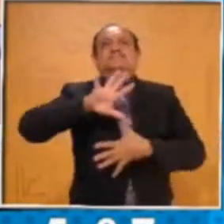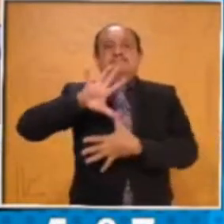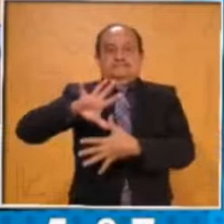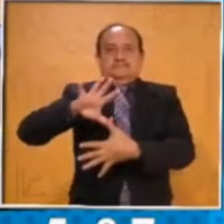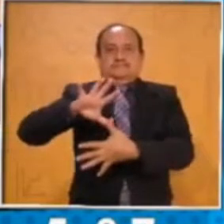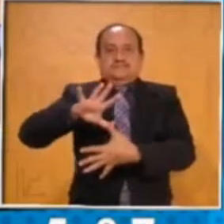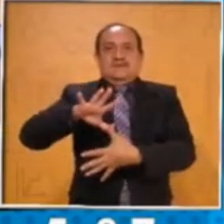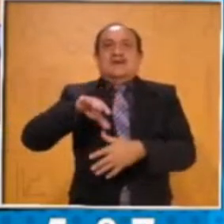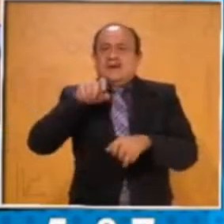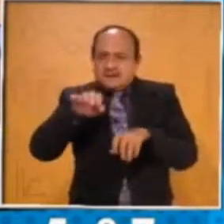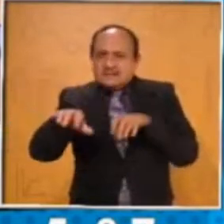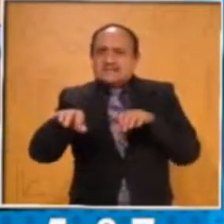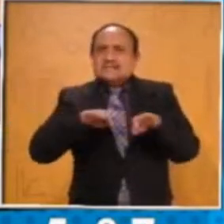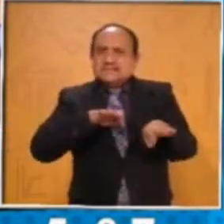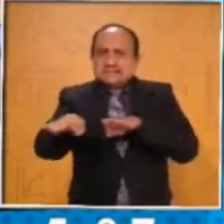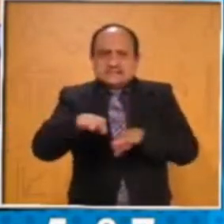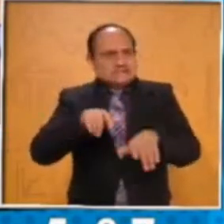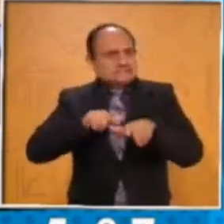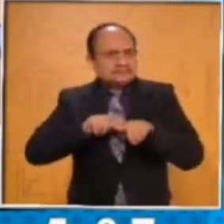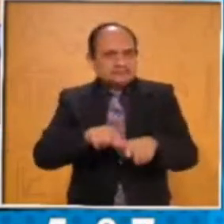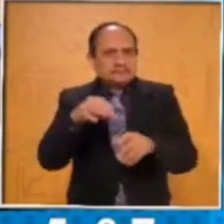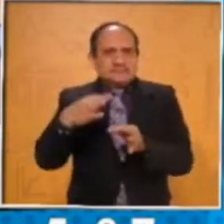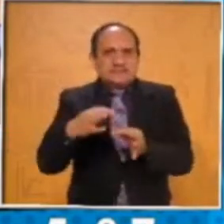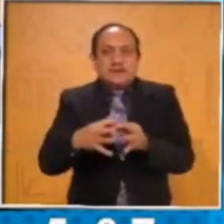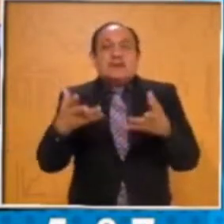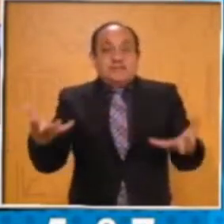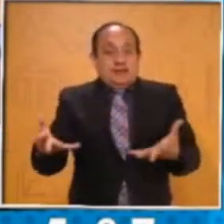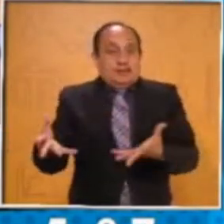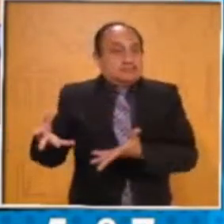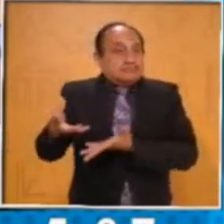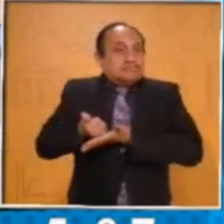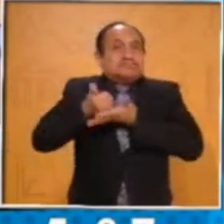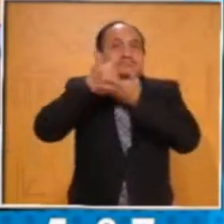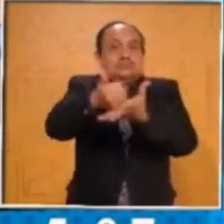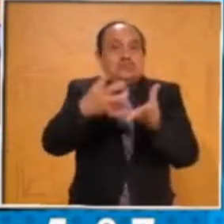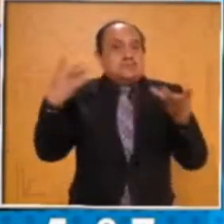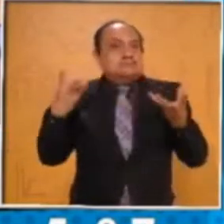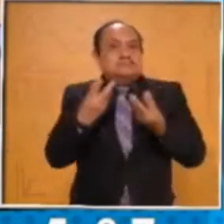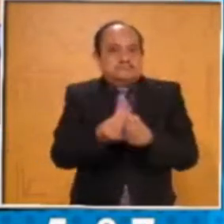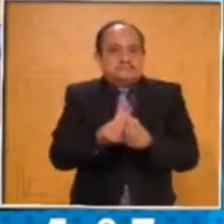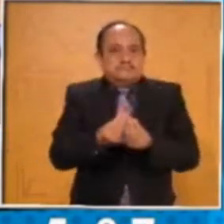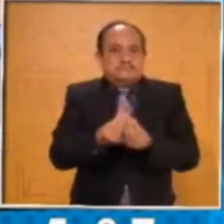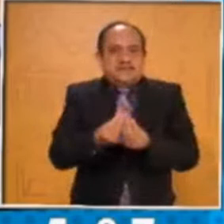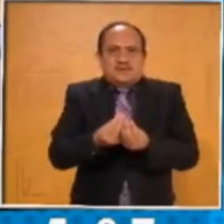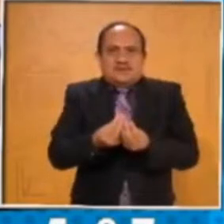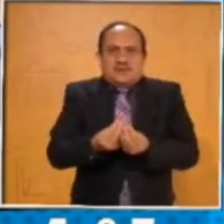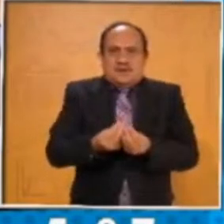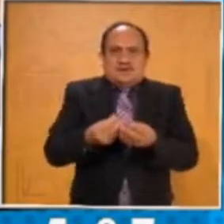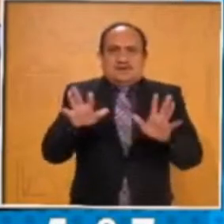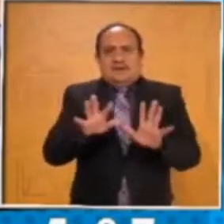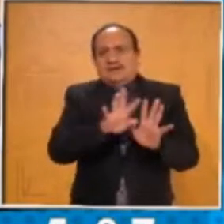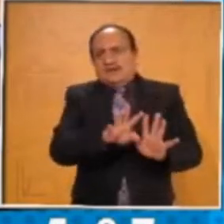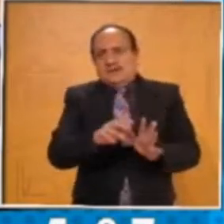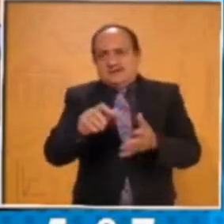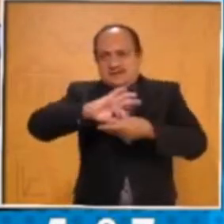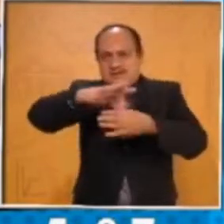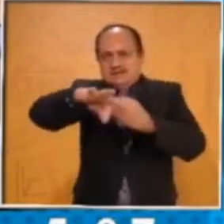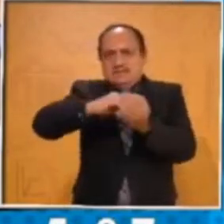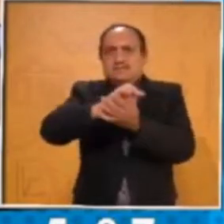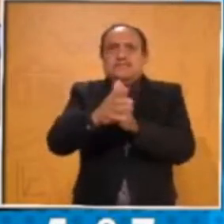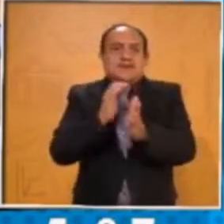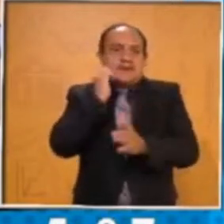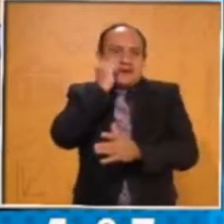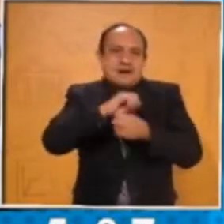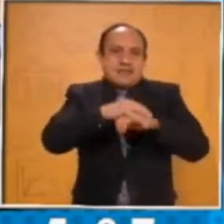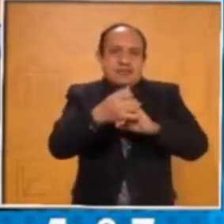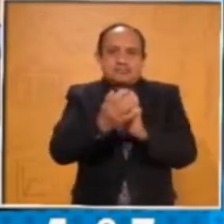Es un trabajo que no puede cumplir si no le ayudas. Dejó su agente activo en los jabones. Te